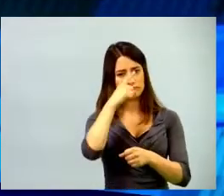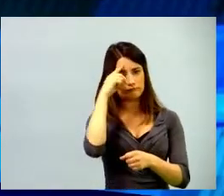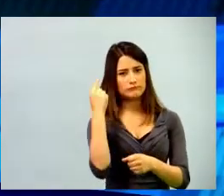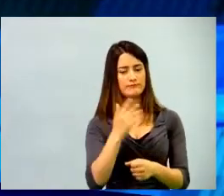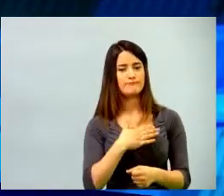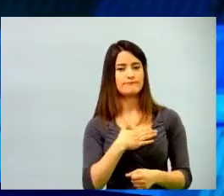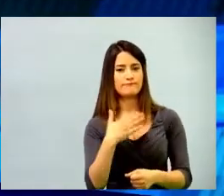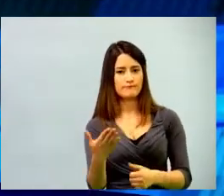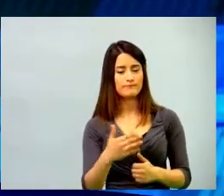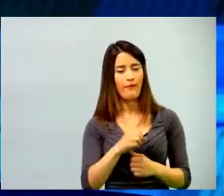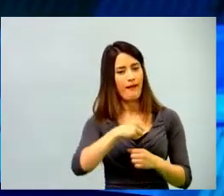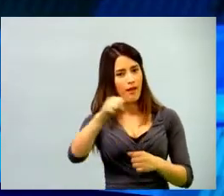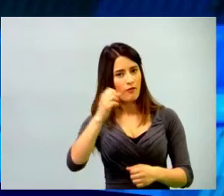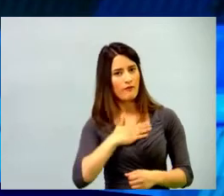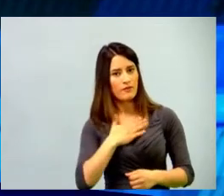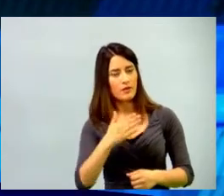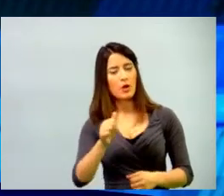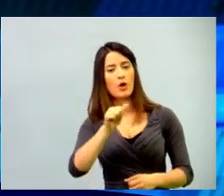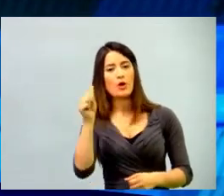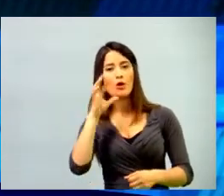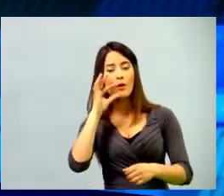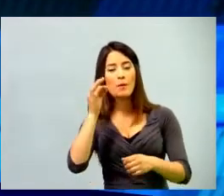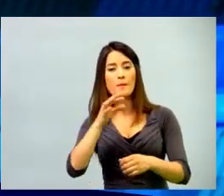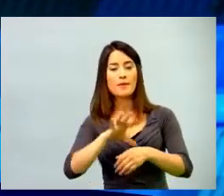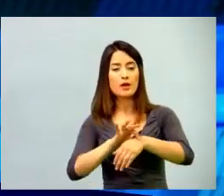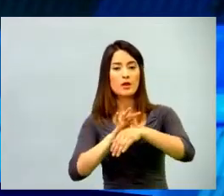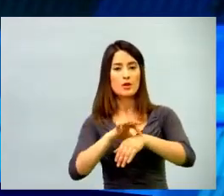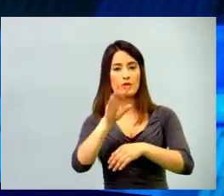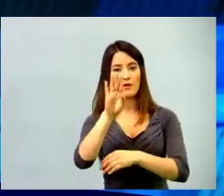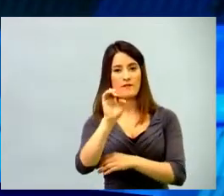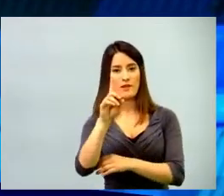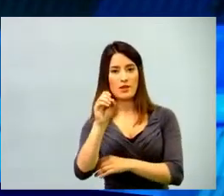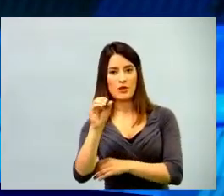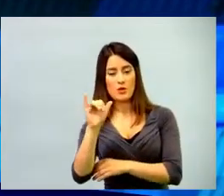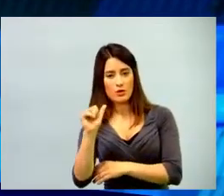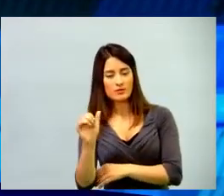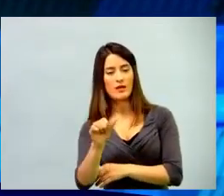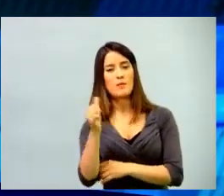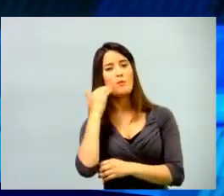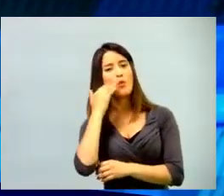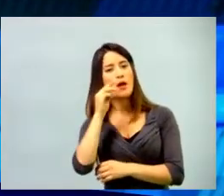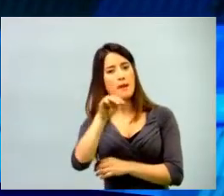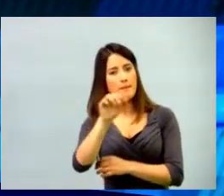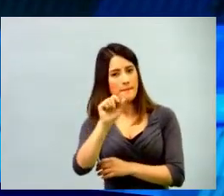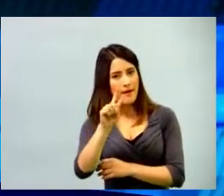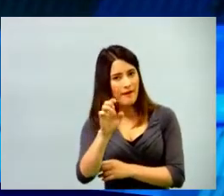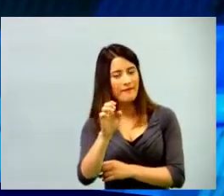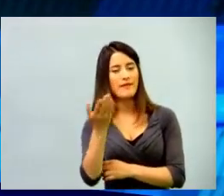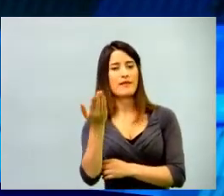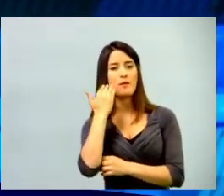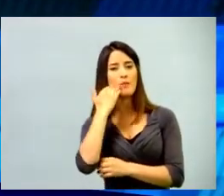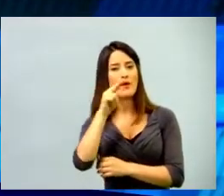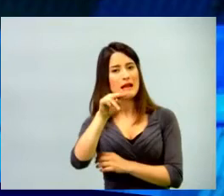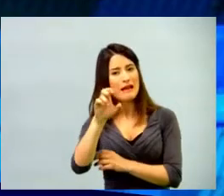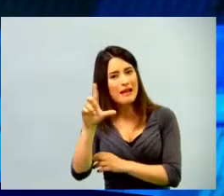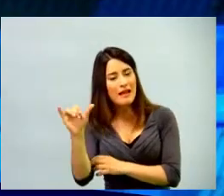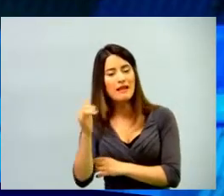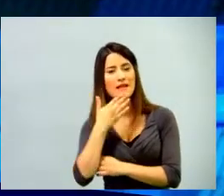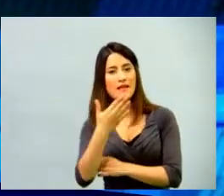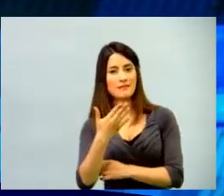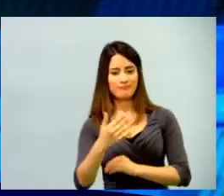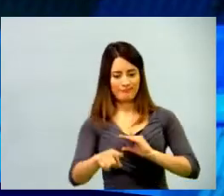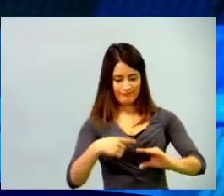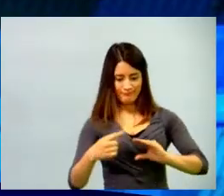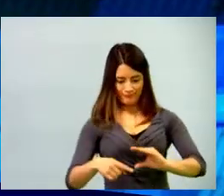ganadores de esta versión. También al doctor Bedoya, a Mafe y a Nelly. Y así siguen y siguen los comentarios